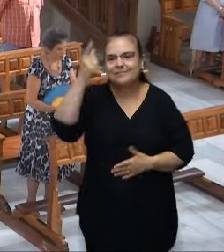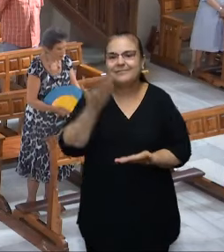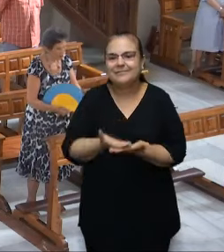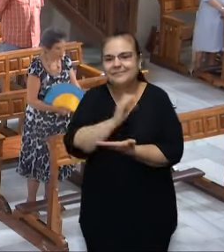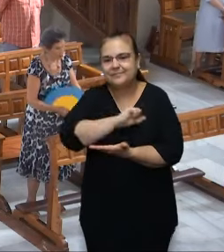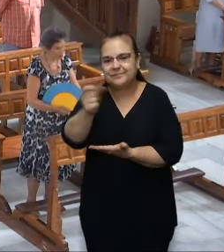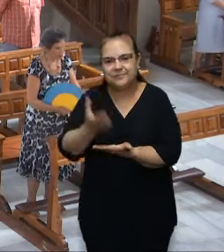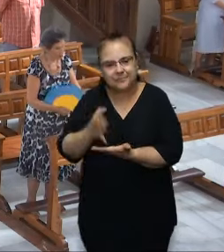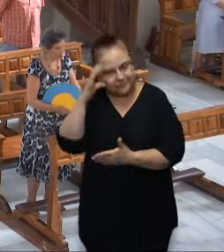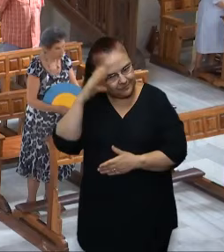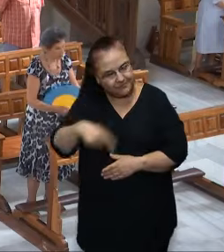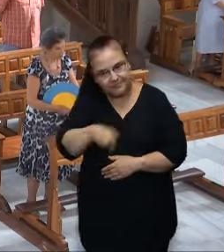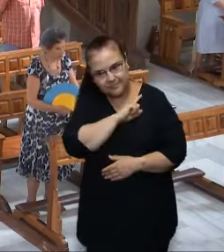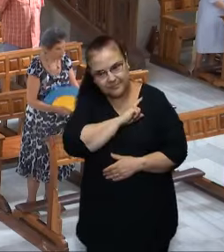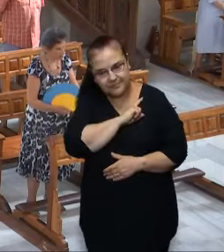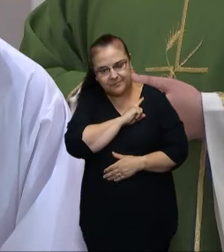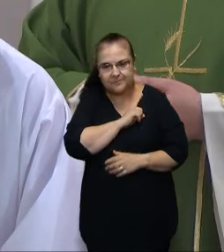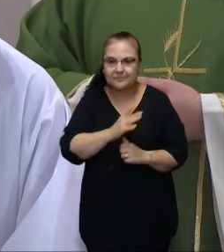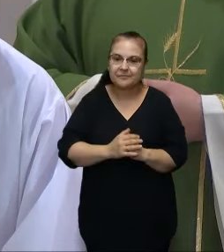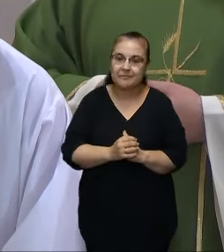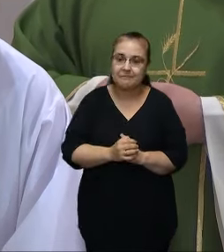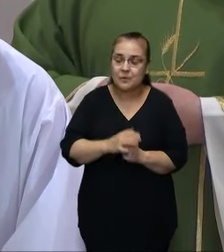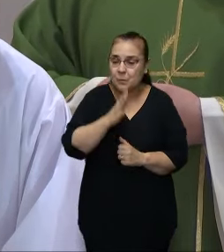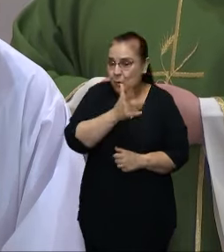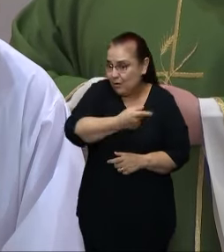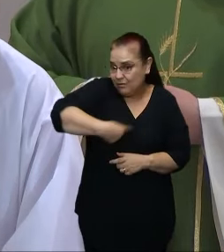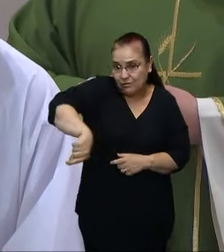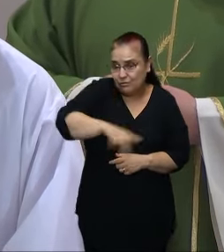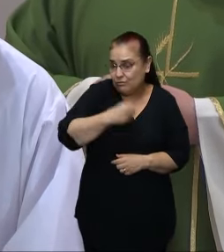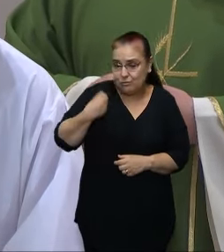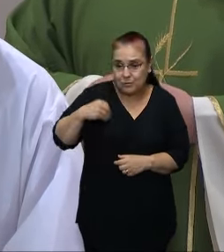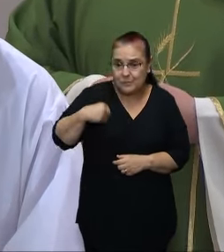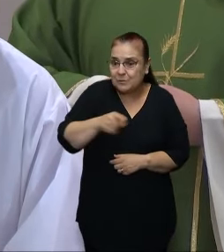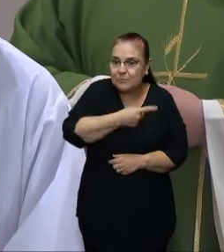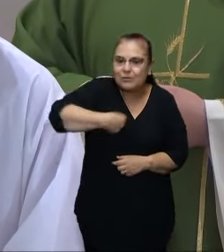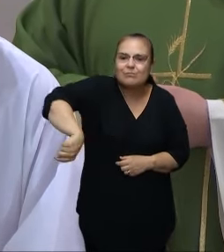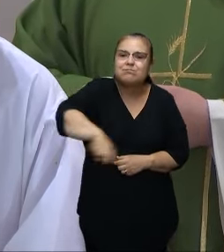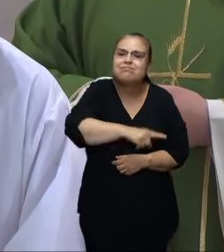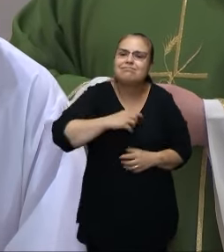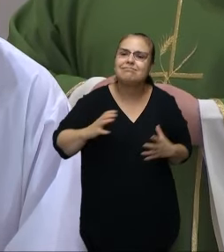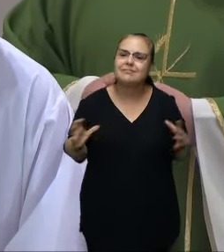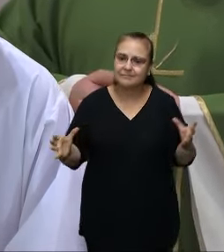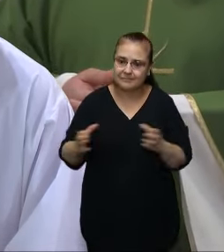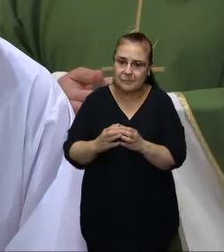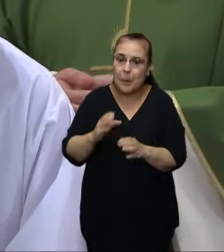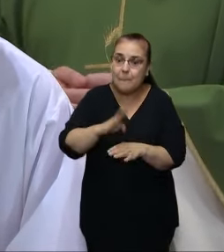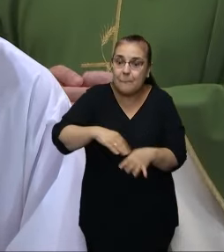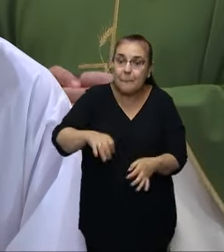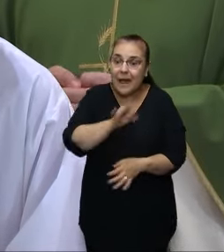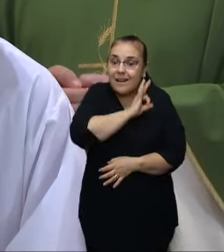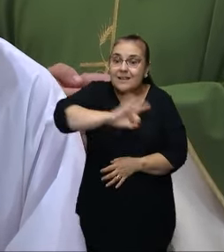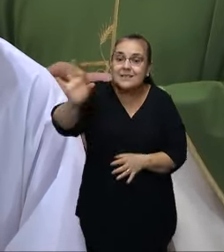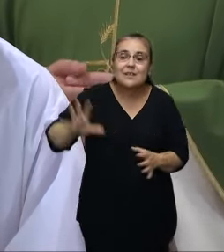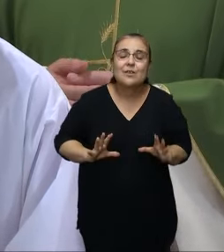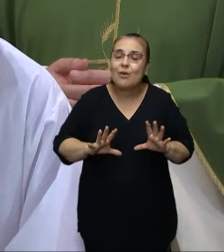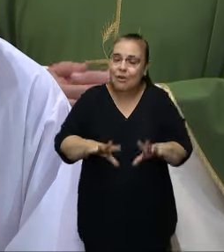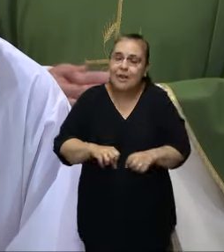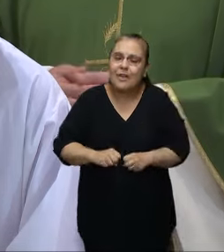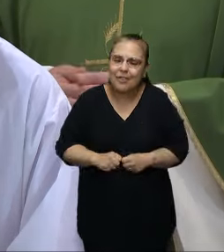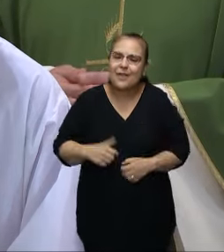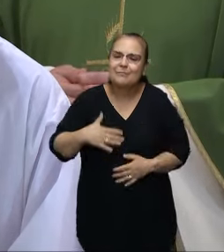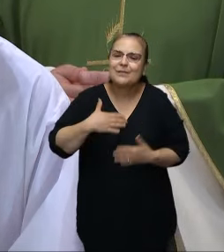Señor te rogamos por nosotros mismos y nuestra comunidad para que el Señor nos acepte como ofrenda